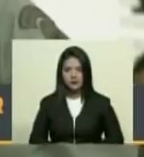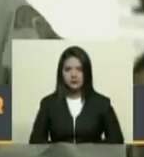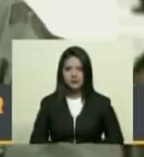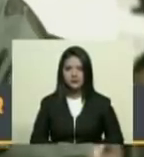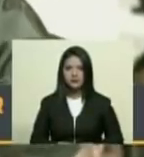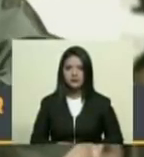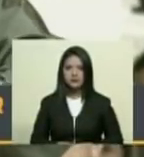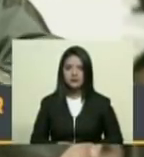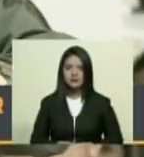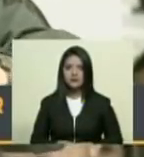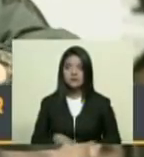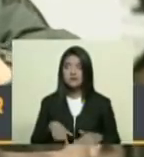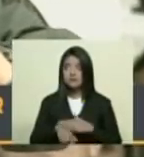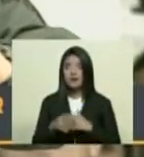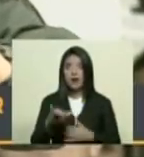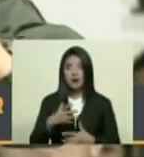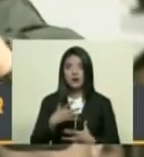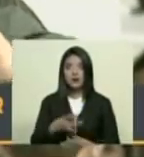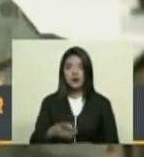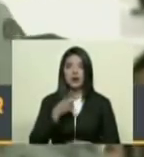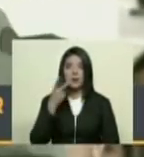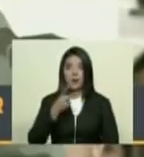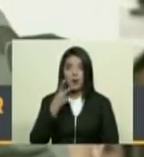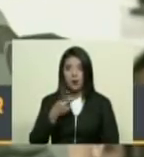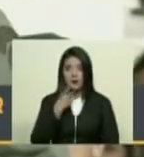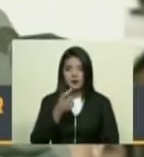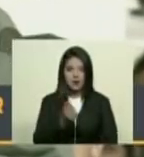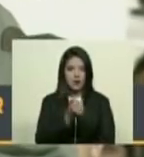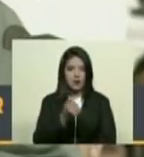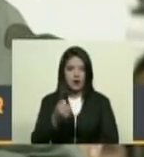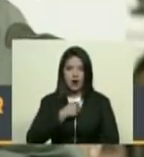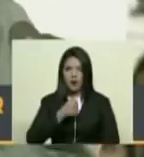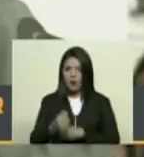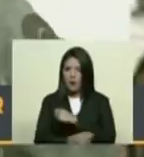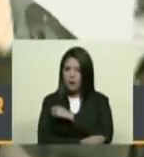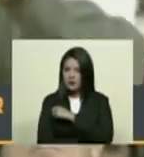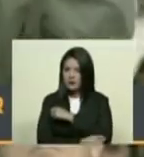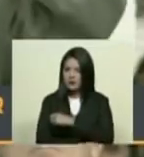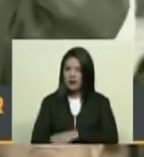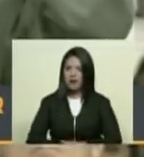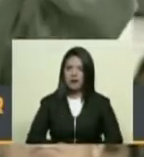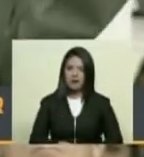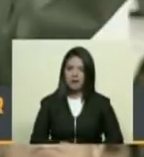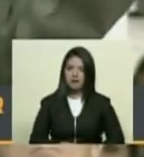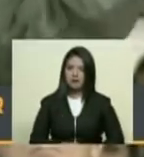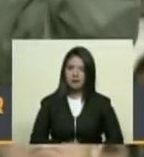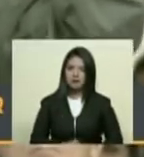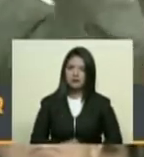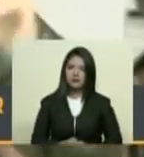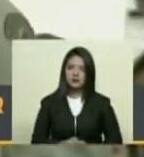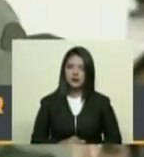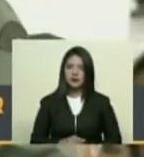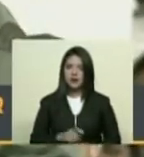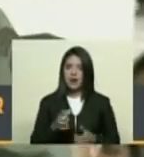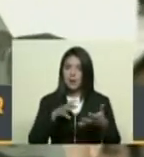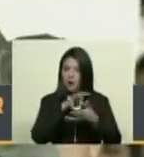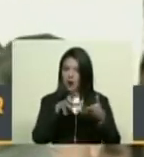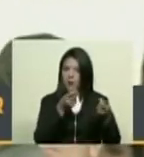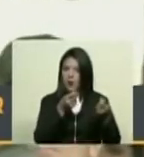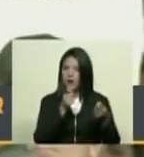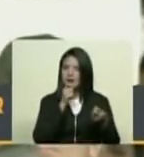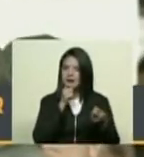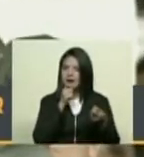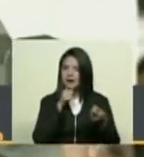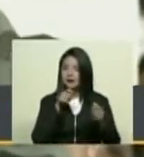que subyace allí los intereses políticos mezquinos, la guerra económica que es dirigida